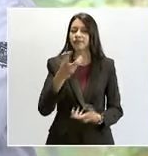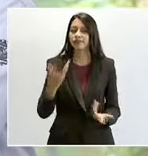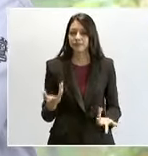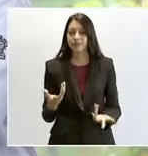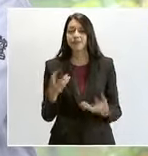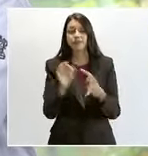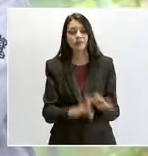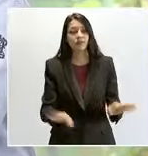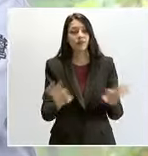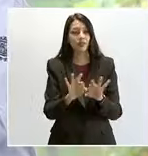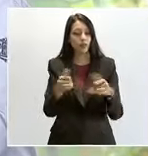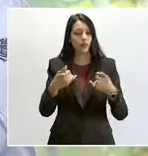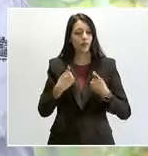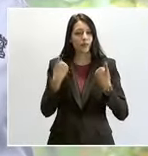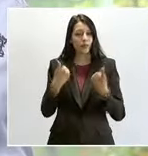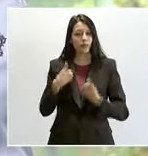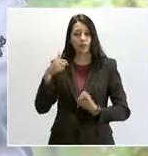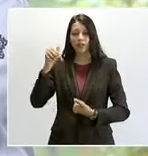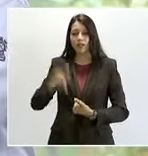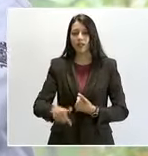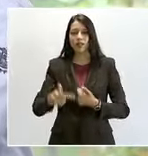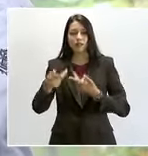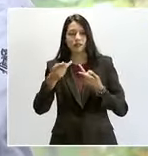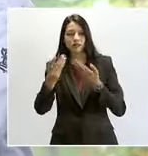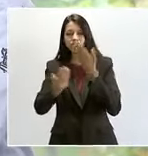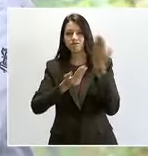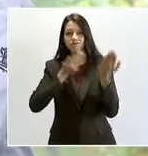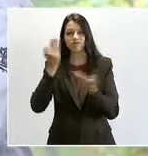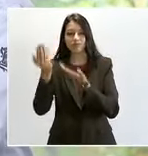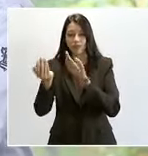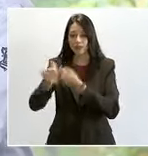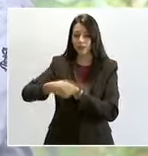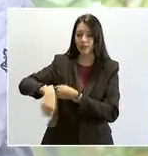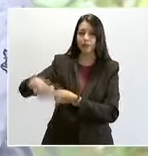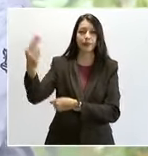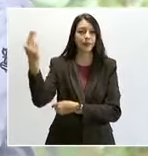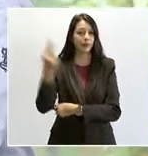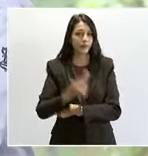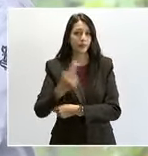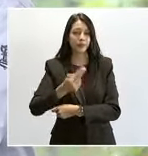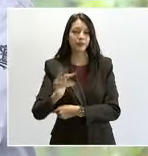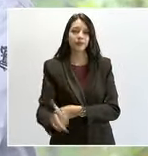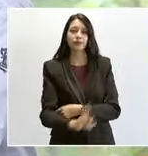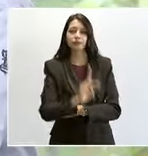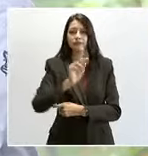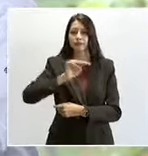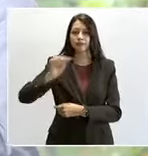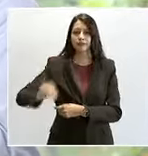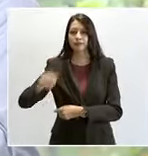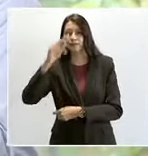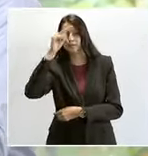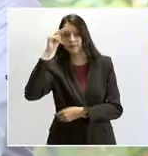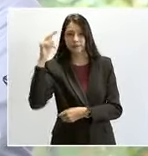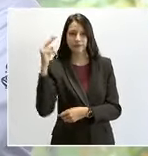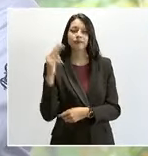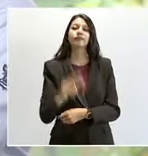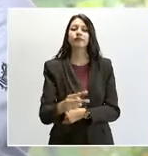que aquí se preparan son muy necesarios para el pueblo de Michoacán y de México